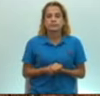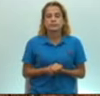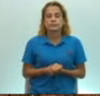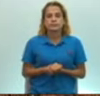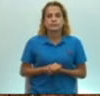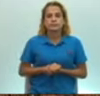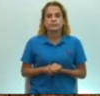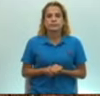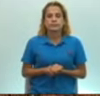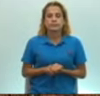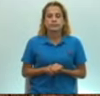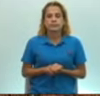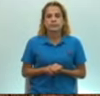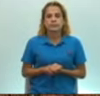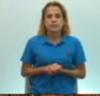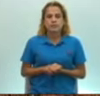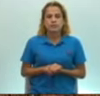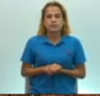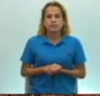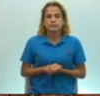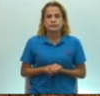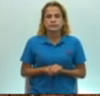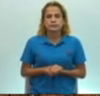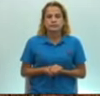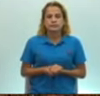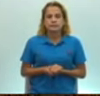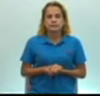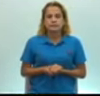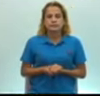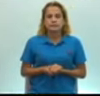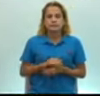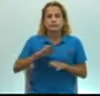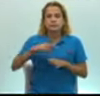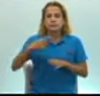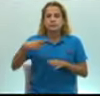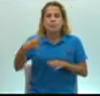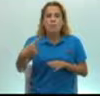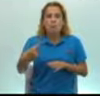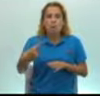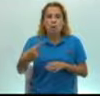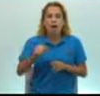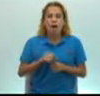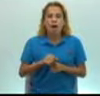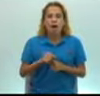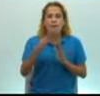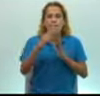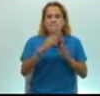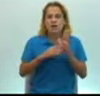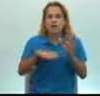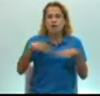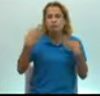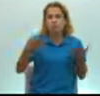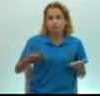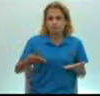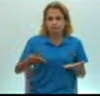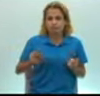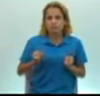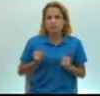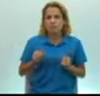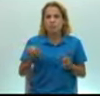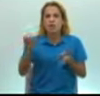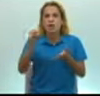manera descendiente como habíamos hablado hasta ahora, antes de nuestra era. En lo sucesivo, el mes de su fallecimiento